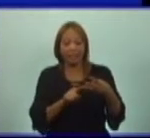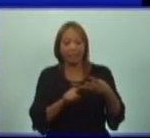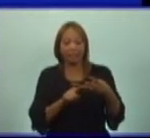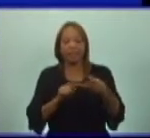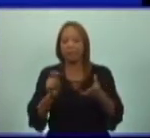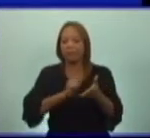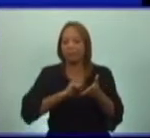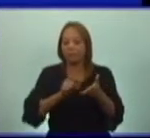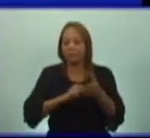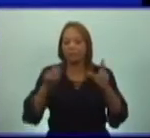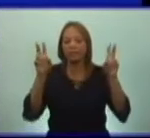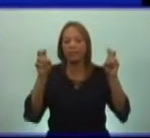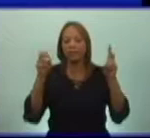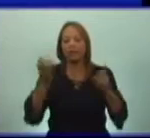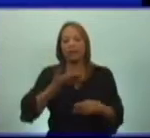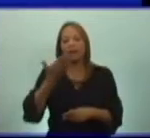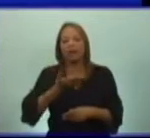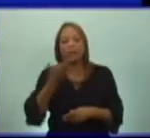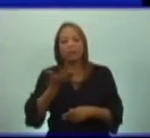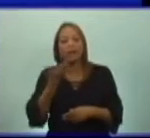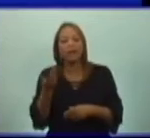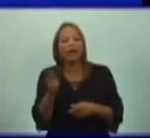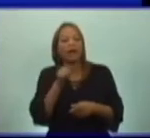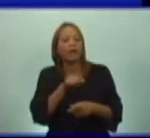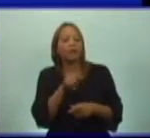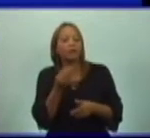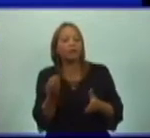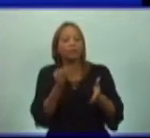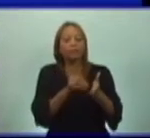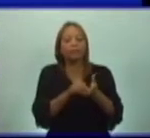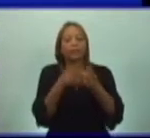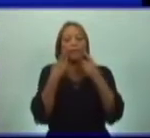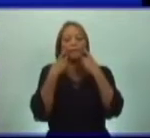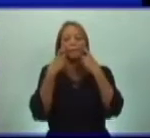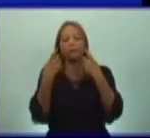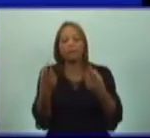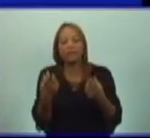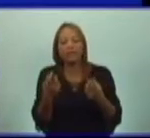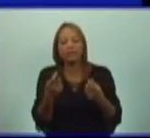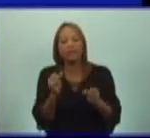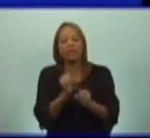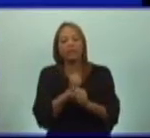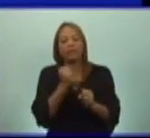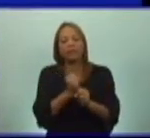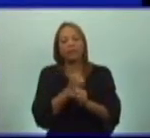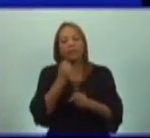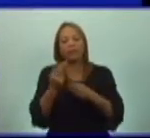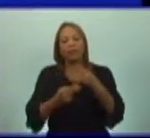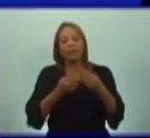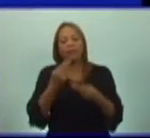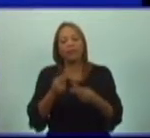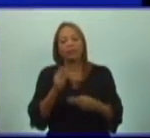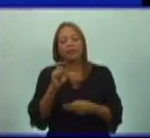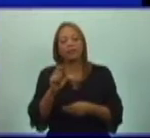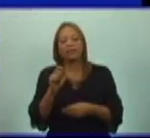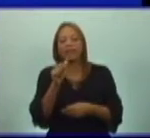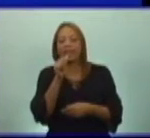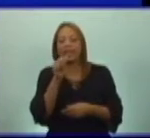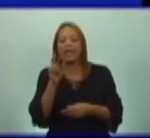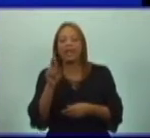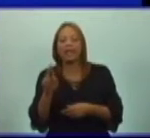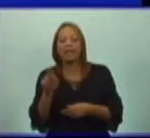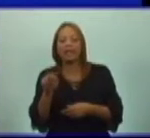escribe un texto argumentativo donde te refieras a la importancia de la labor que realizan los CDRs de tu